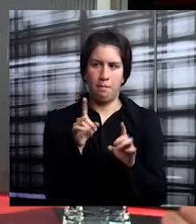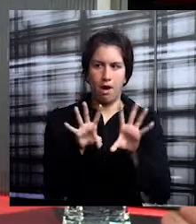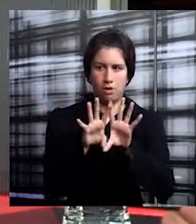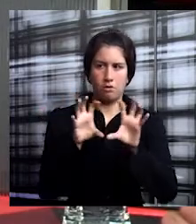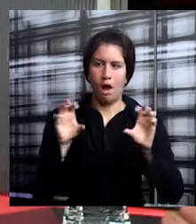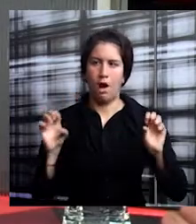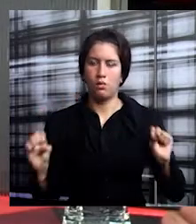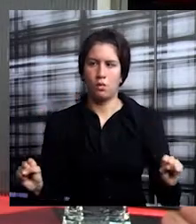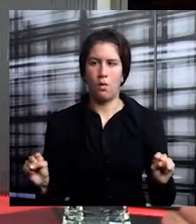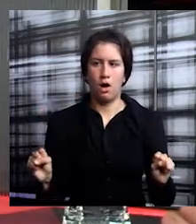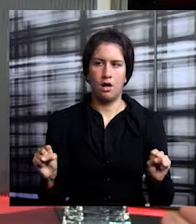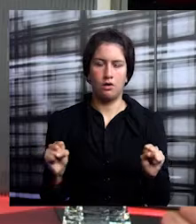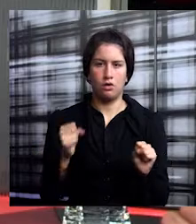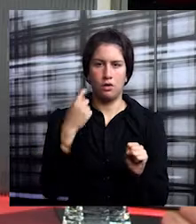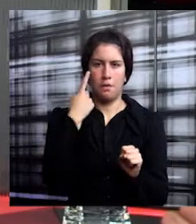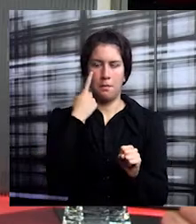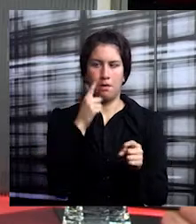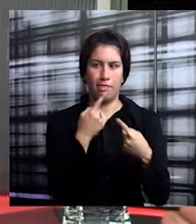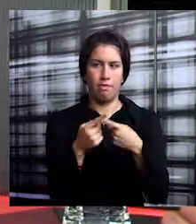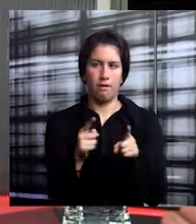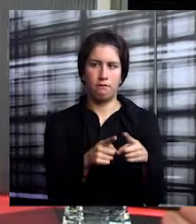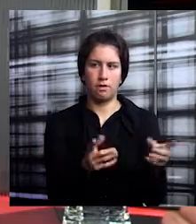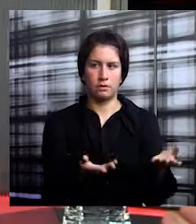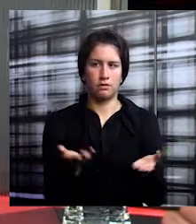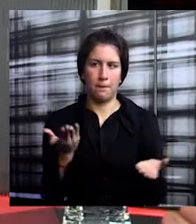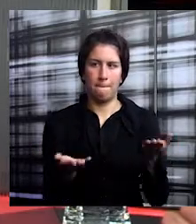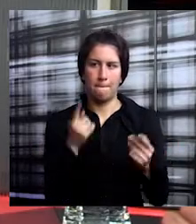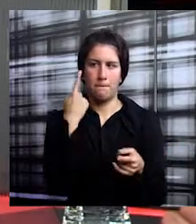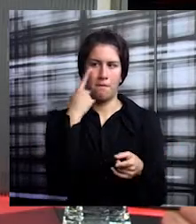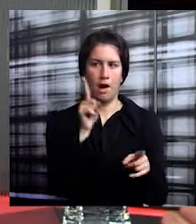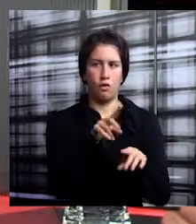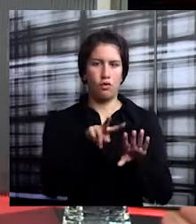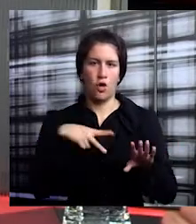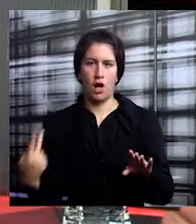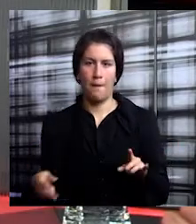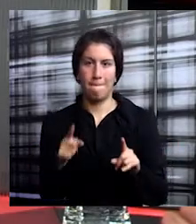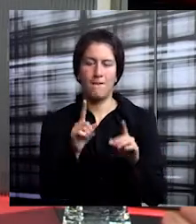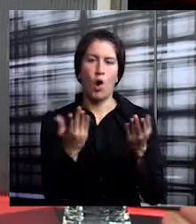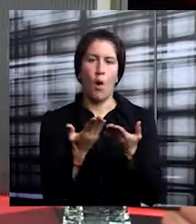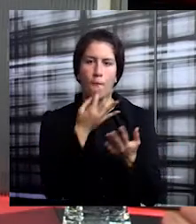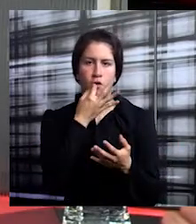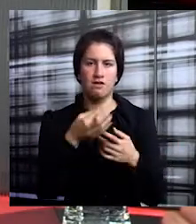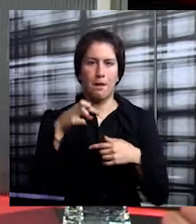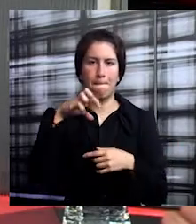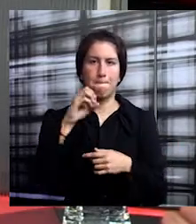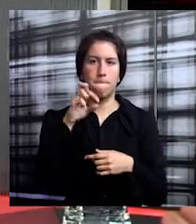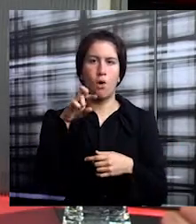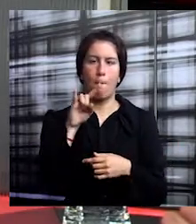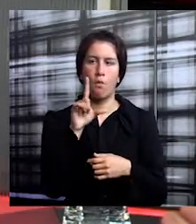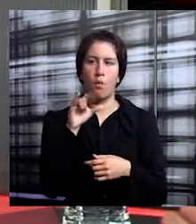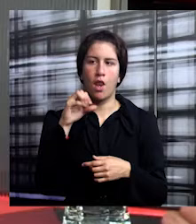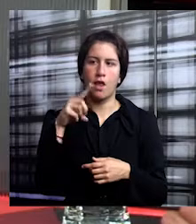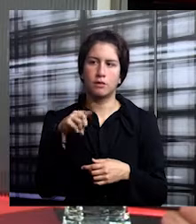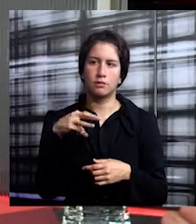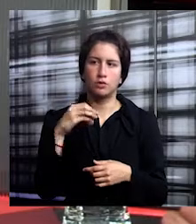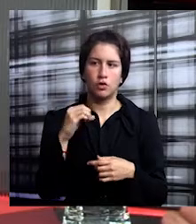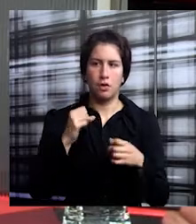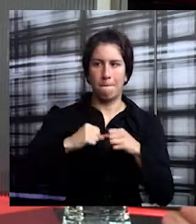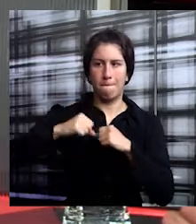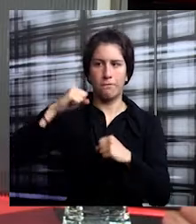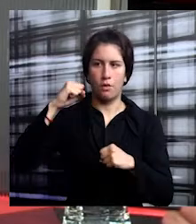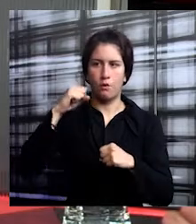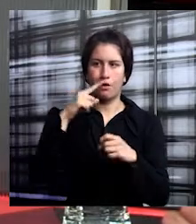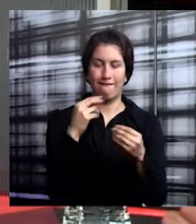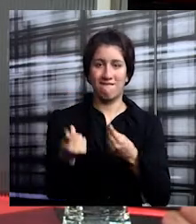como dicen algunos, en el populismo penal de solo subir las penas, o en el populismo financiero de ofrecer cuestiones que después no se van a poder cumplir,